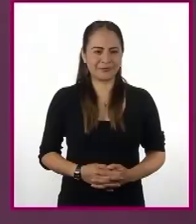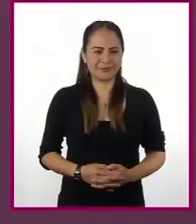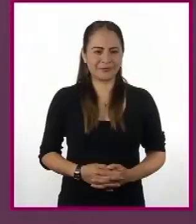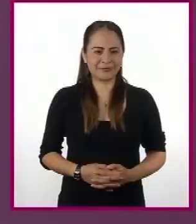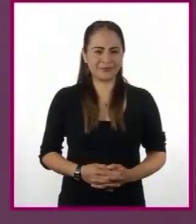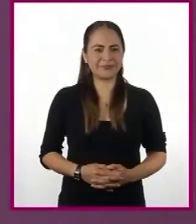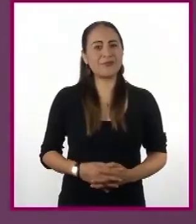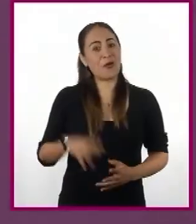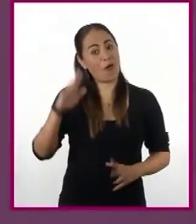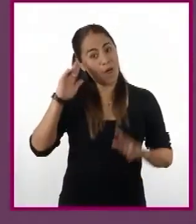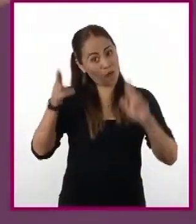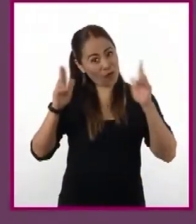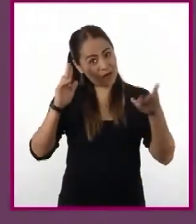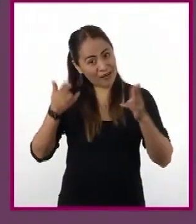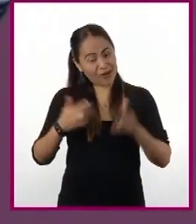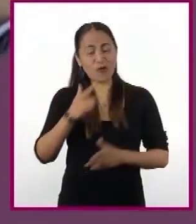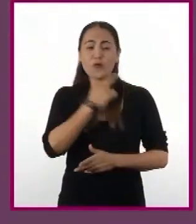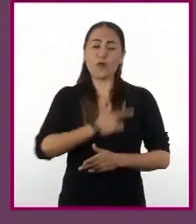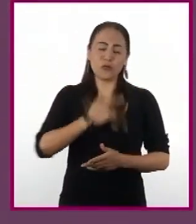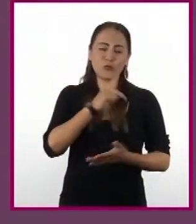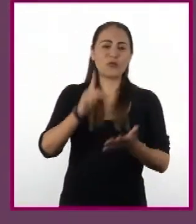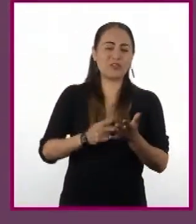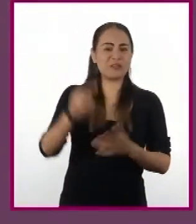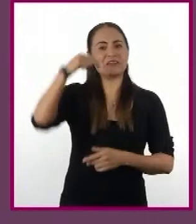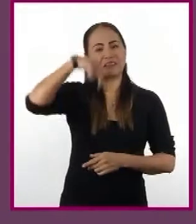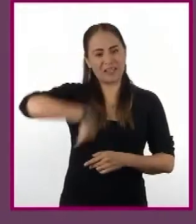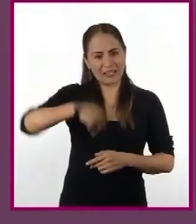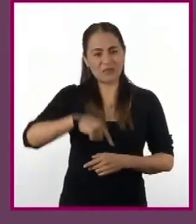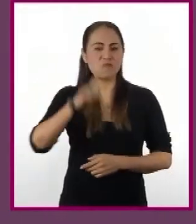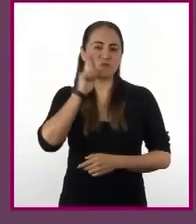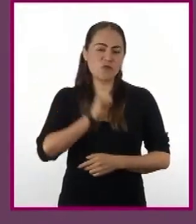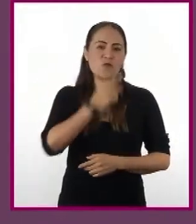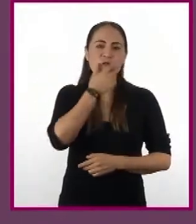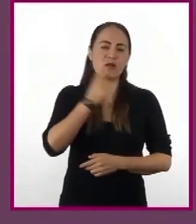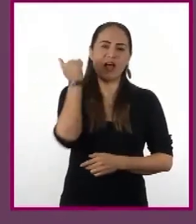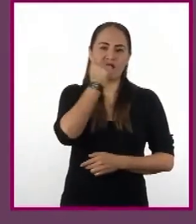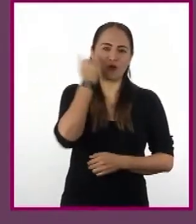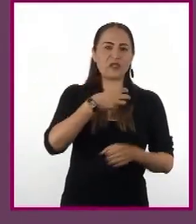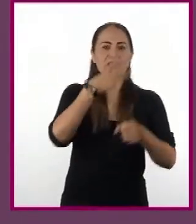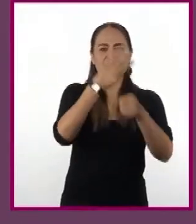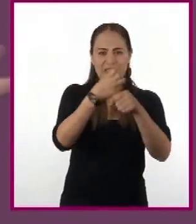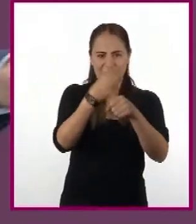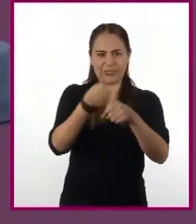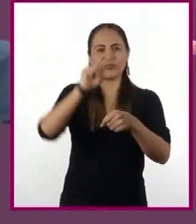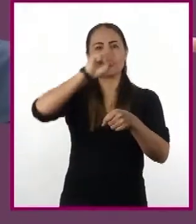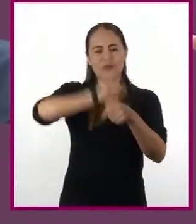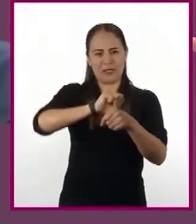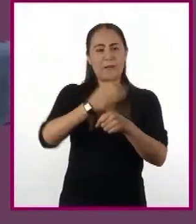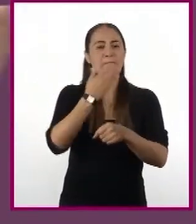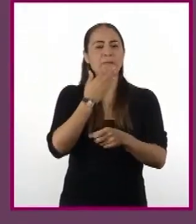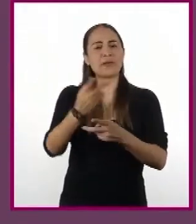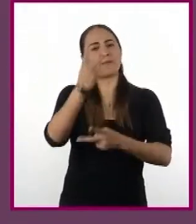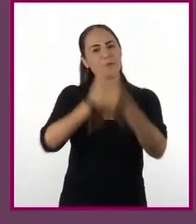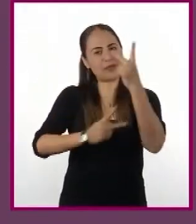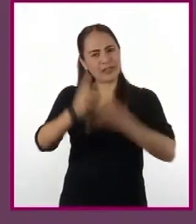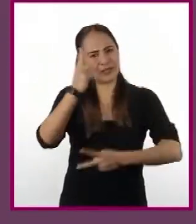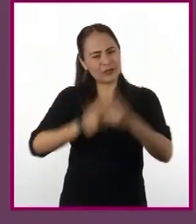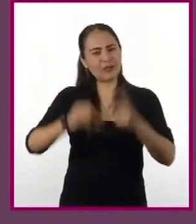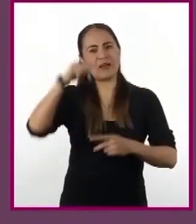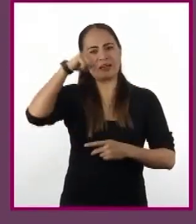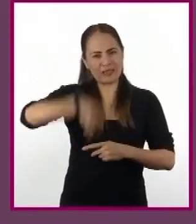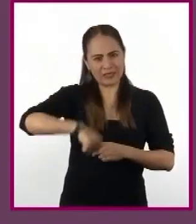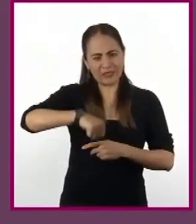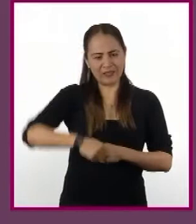¿Qué tal? Qué gusto estar nuevamente con ustedes, alumnas y alumnos de tercer grado de secundaria. Sean bienvenidos a otra emisión